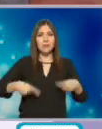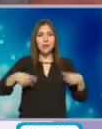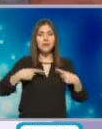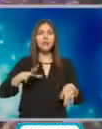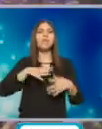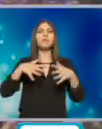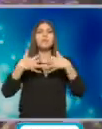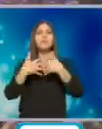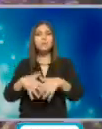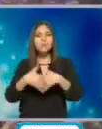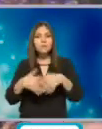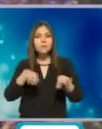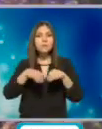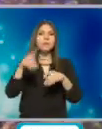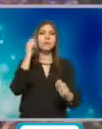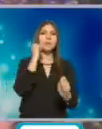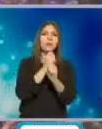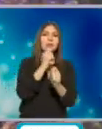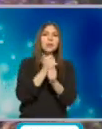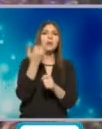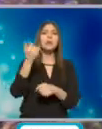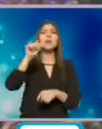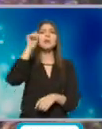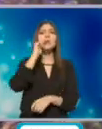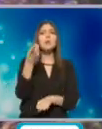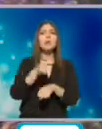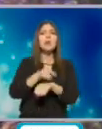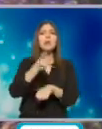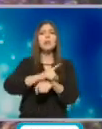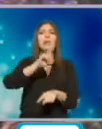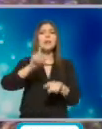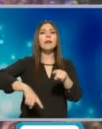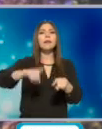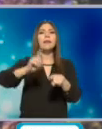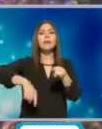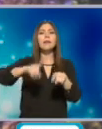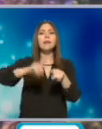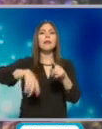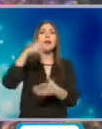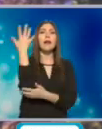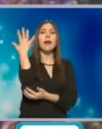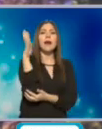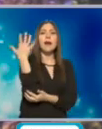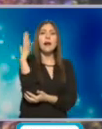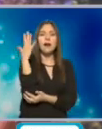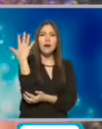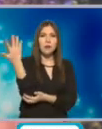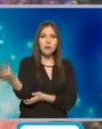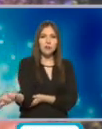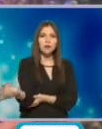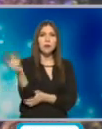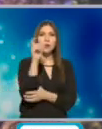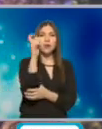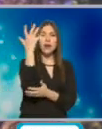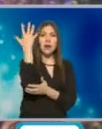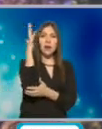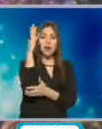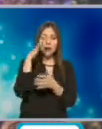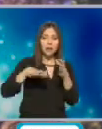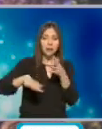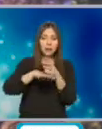Ahora bien, todos los días quitamos árboles y ya se nos olvidó que la fotosíntesis de la corteza vegetal